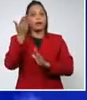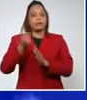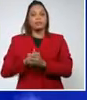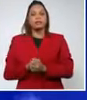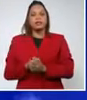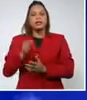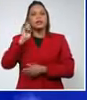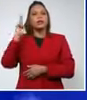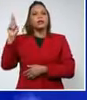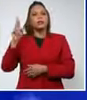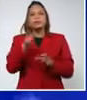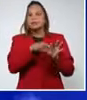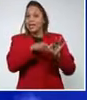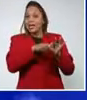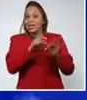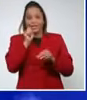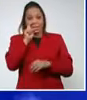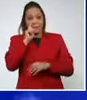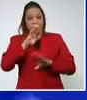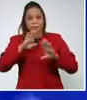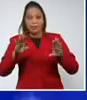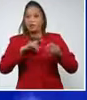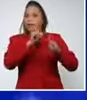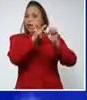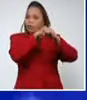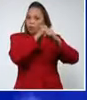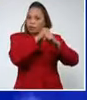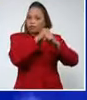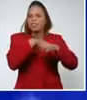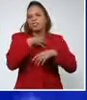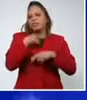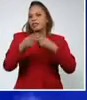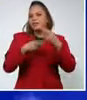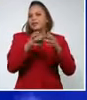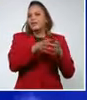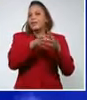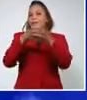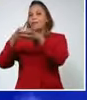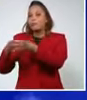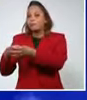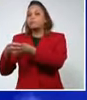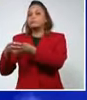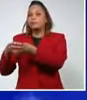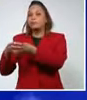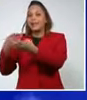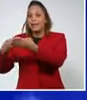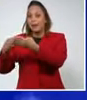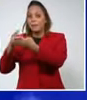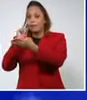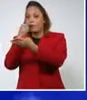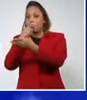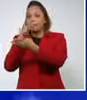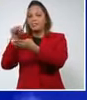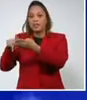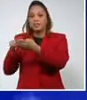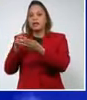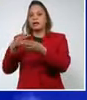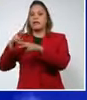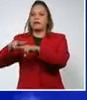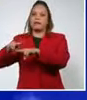isla, hasta que terminemos su laboratorio, pues tiene que trasladar las muestras de allá hasta aquí, hasta La